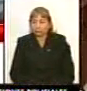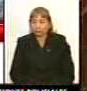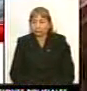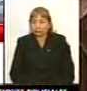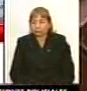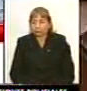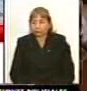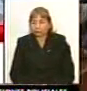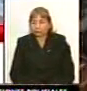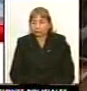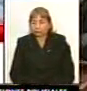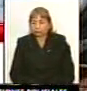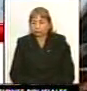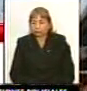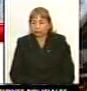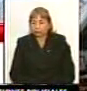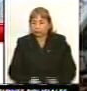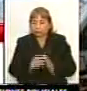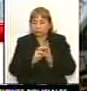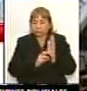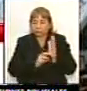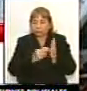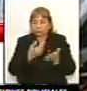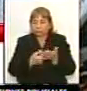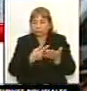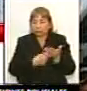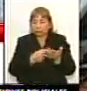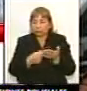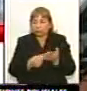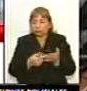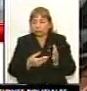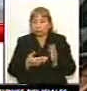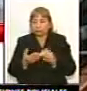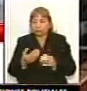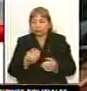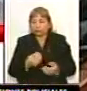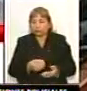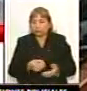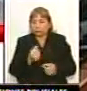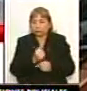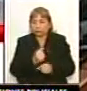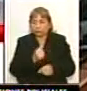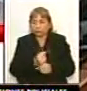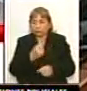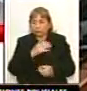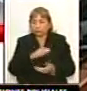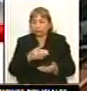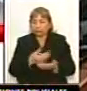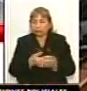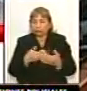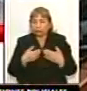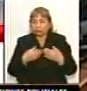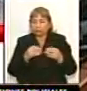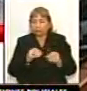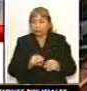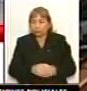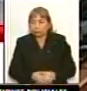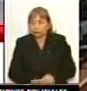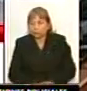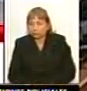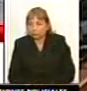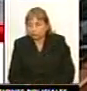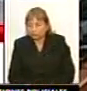estoy extendiendo. Yo creo que este proyecto debería ser rebatido y debe ser la presencia del ministro de Trabajo para que nos pueda exponer también de acuerdo a este